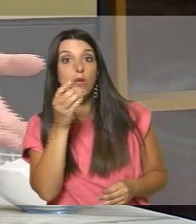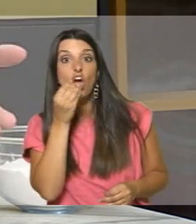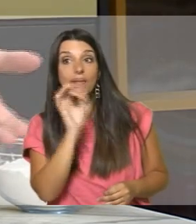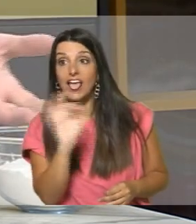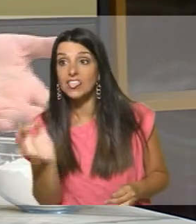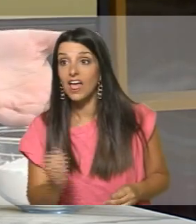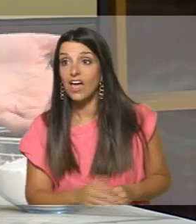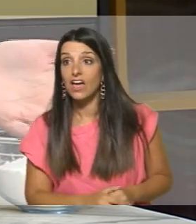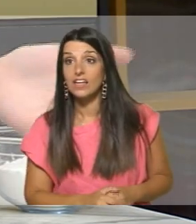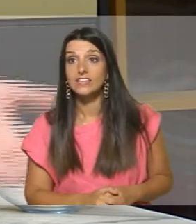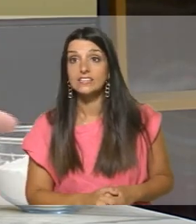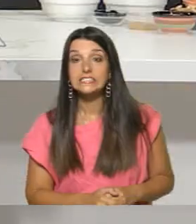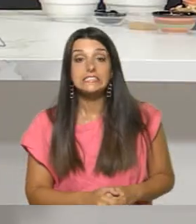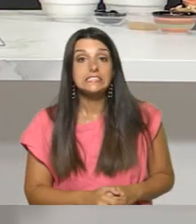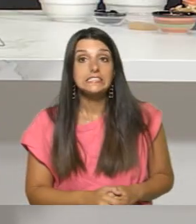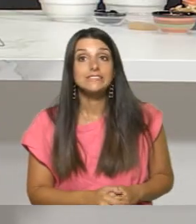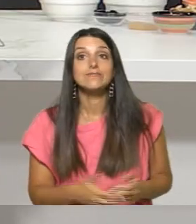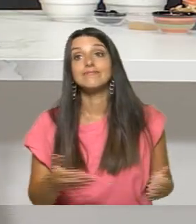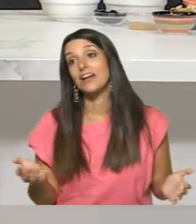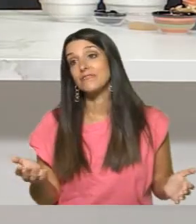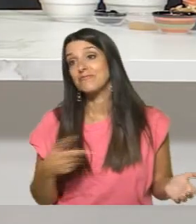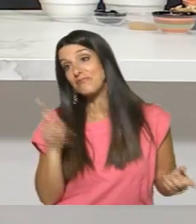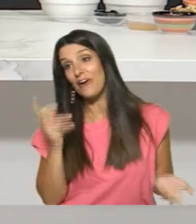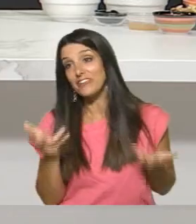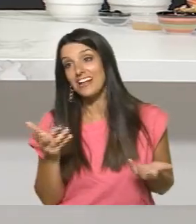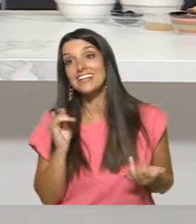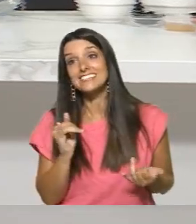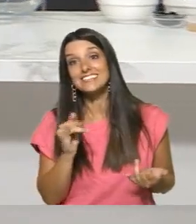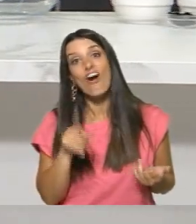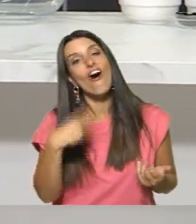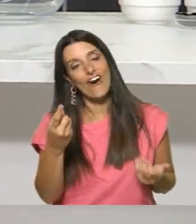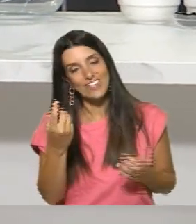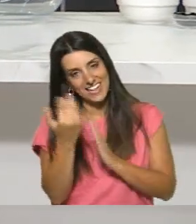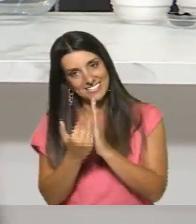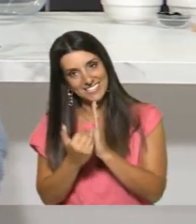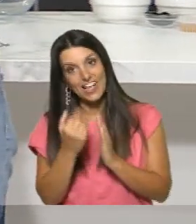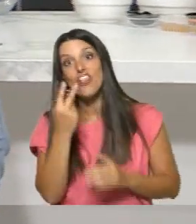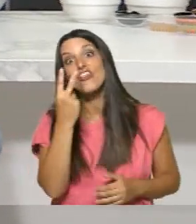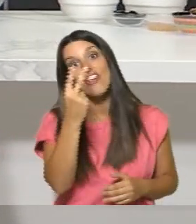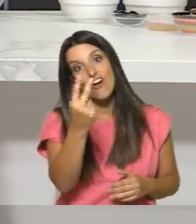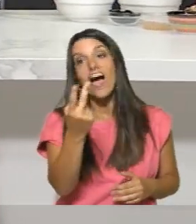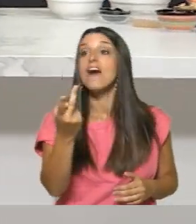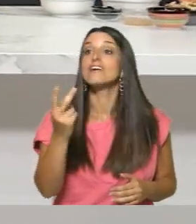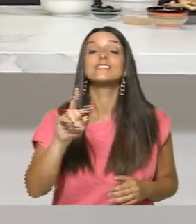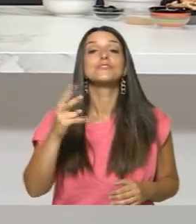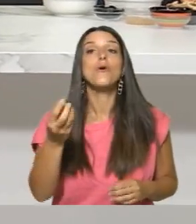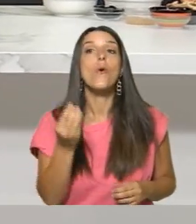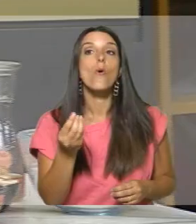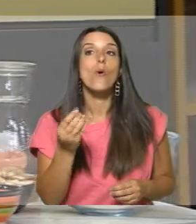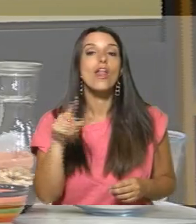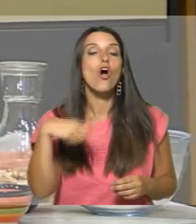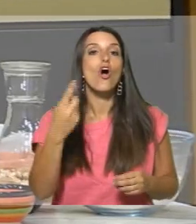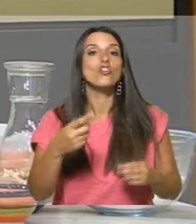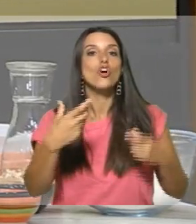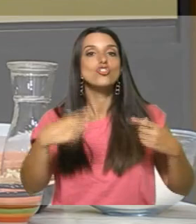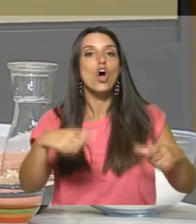no, no sé. Y bueno, pero bueno, vamos a la cocina. Vamos, hicimos otra receta también, ¿eh? Ah, hacemos bien, contame la segunda. Vamos a hacer un tiramisú de